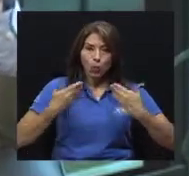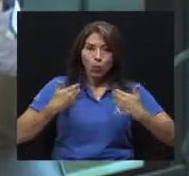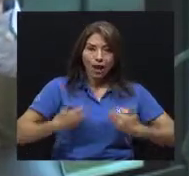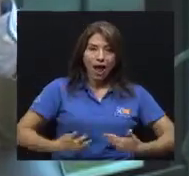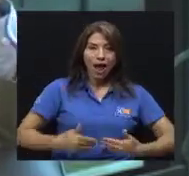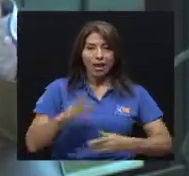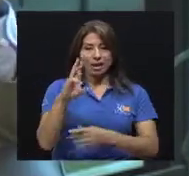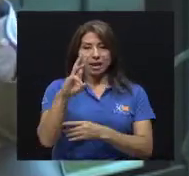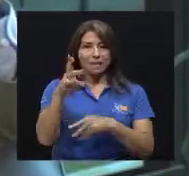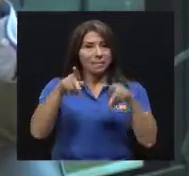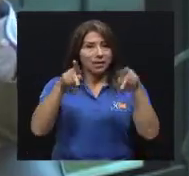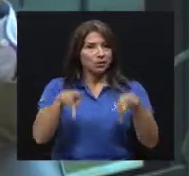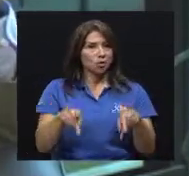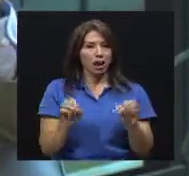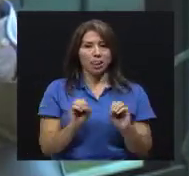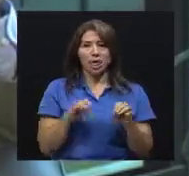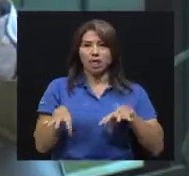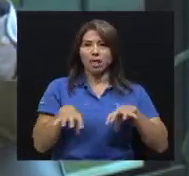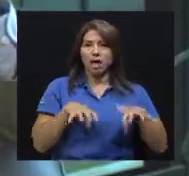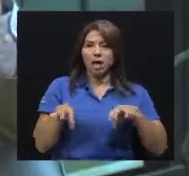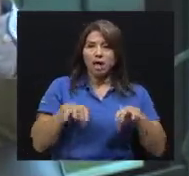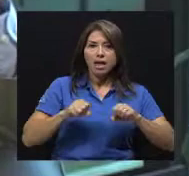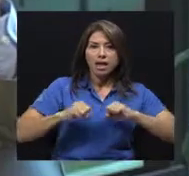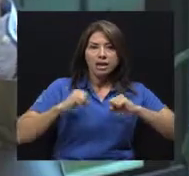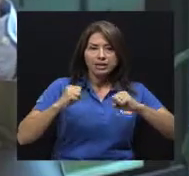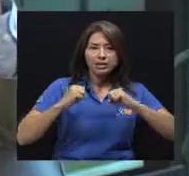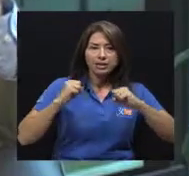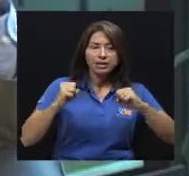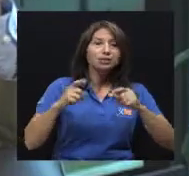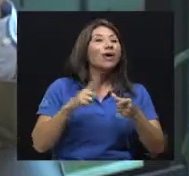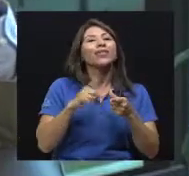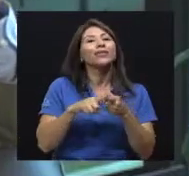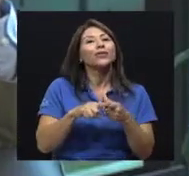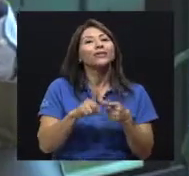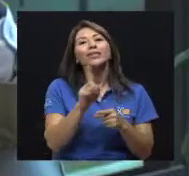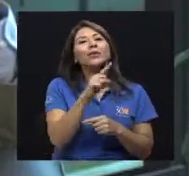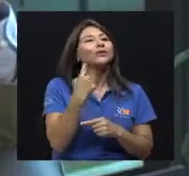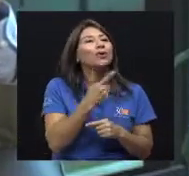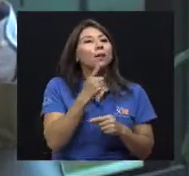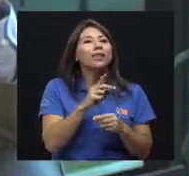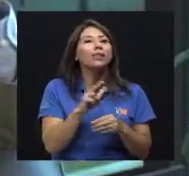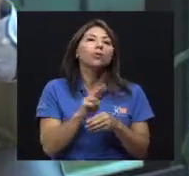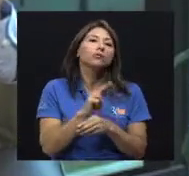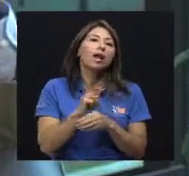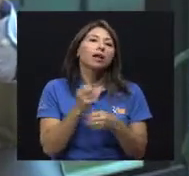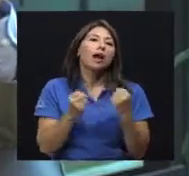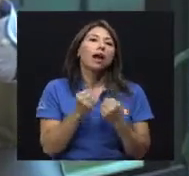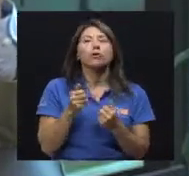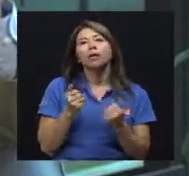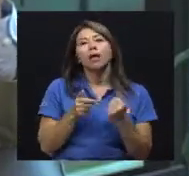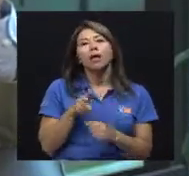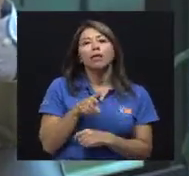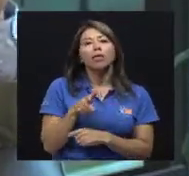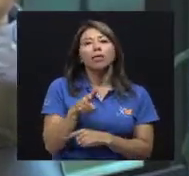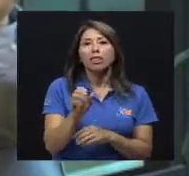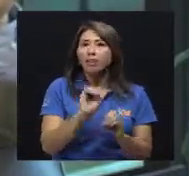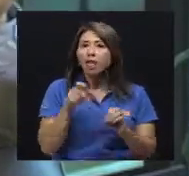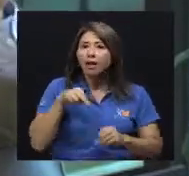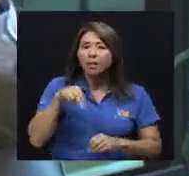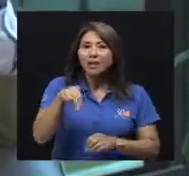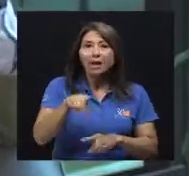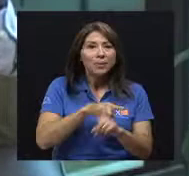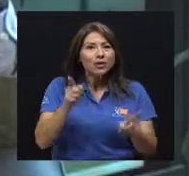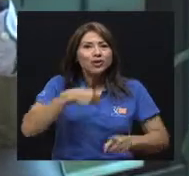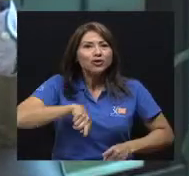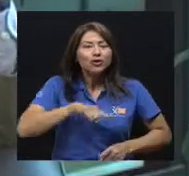no haga ejercicio. Y entonces, como vos decías, no es solamente el hecho de ir a comprar el pan al carro, el problema es que ya ni siquiera nos levantamos